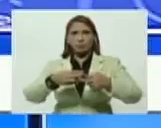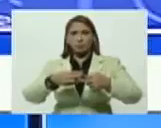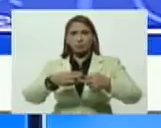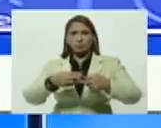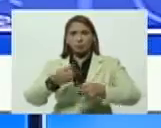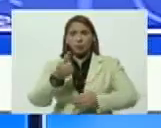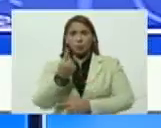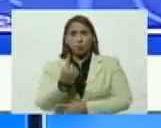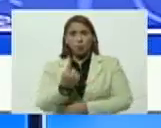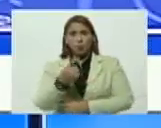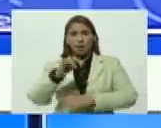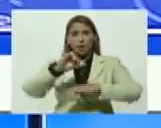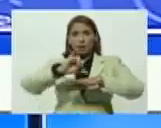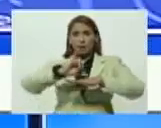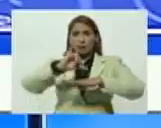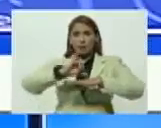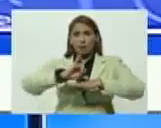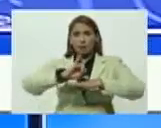una iglesia